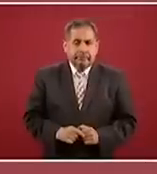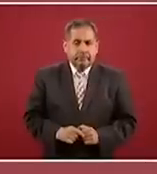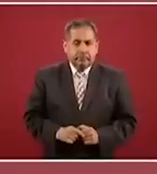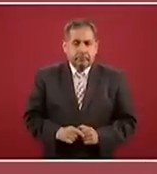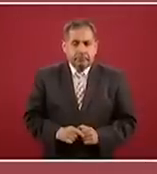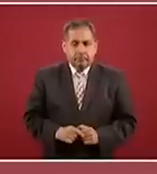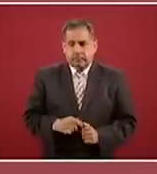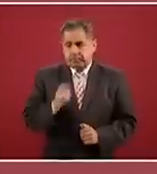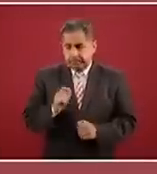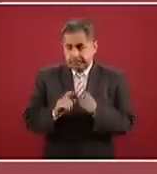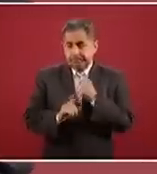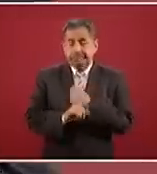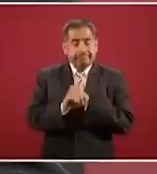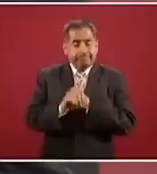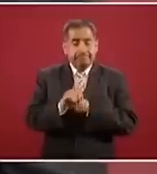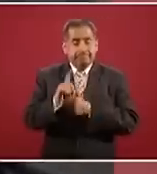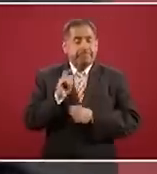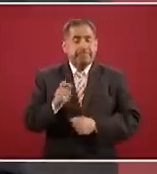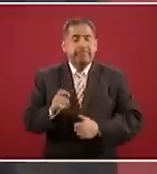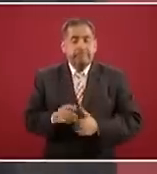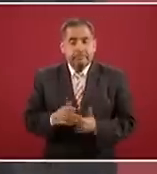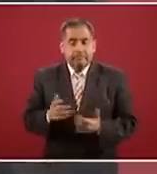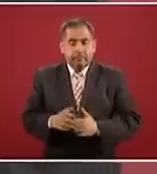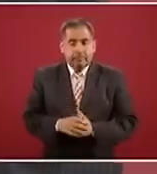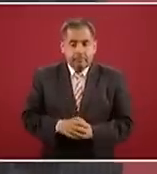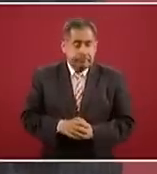El problema que